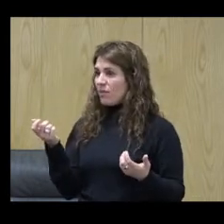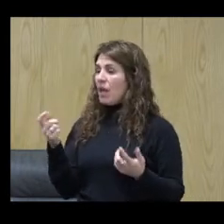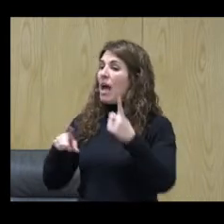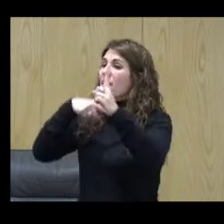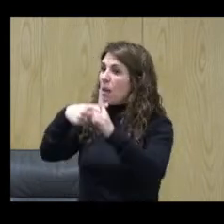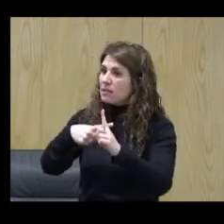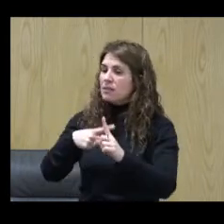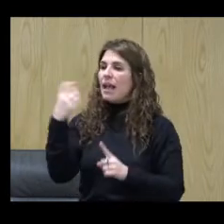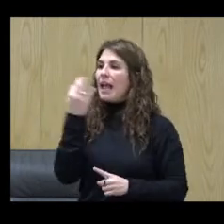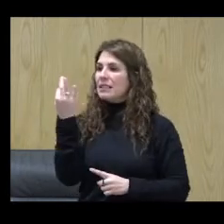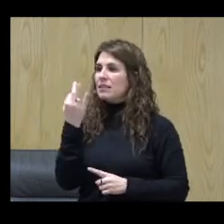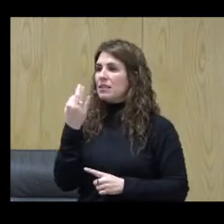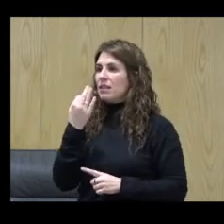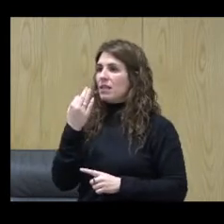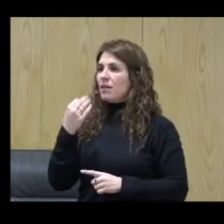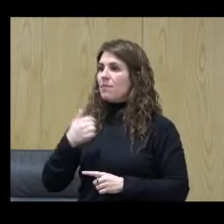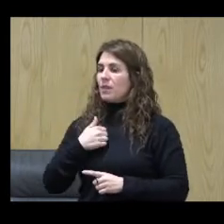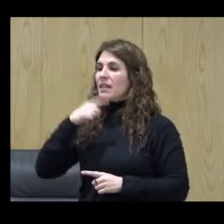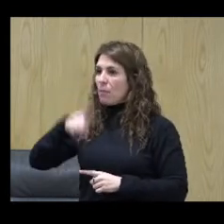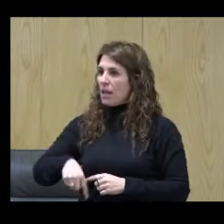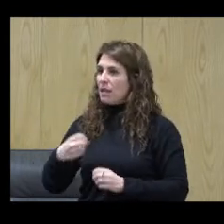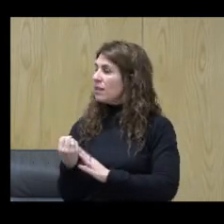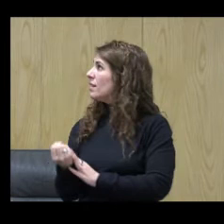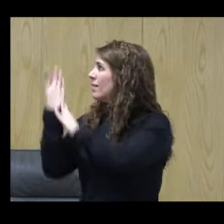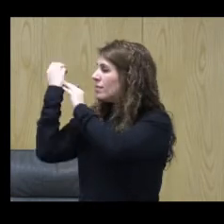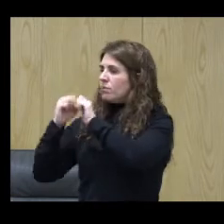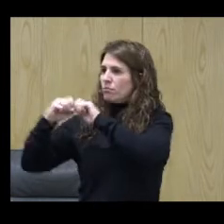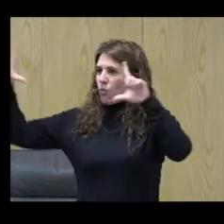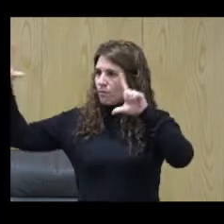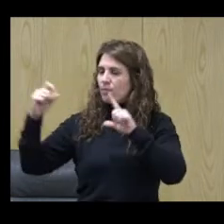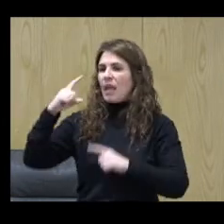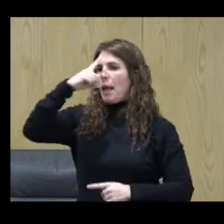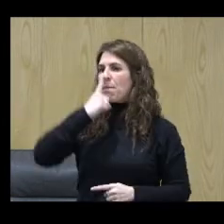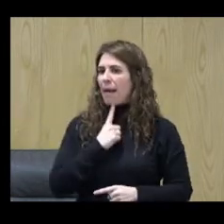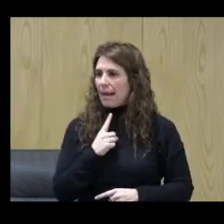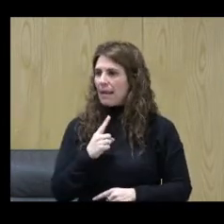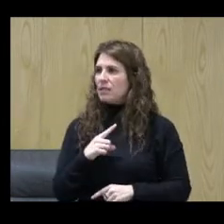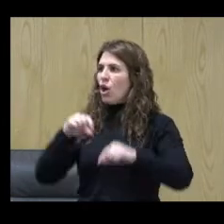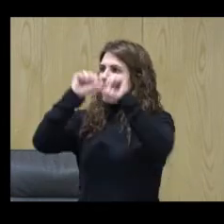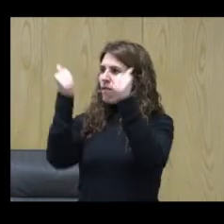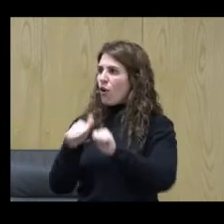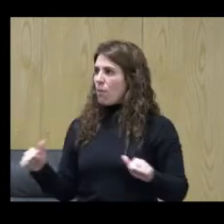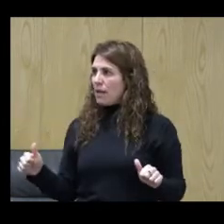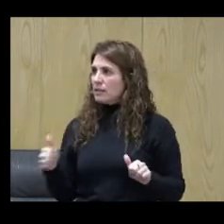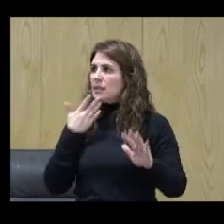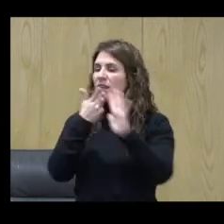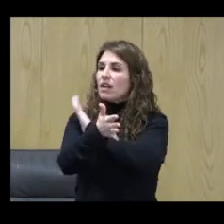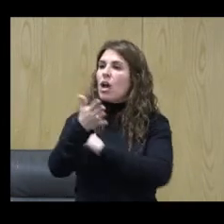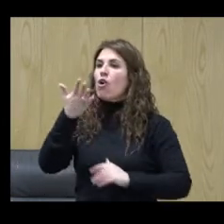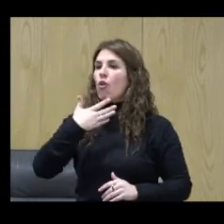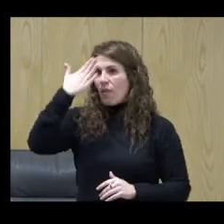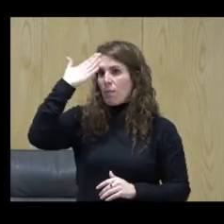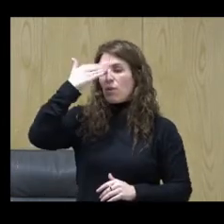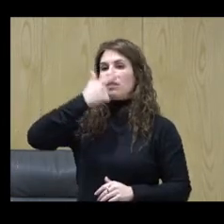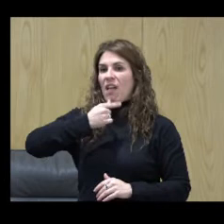sirvo de información en pantalla, de imágenes o de formas que estructuran el conocimiento y os facilitan el